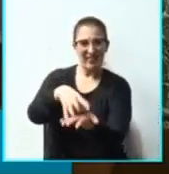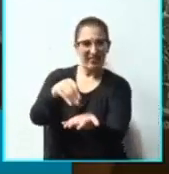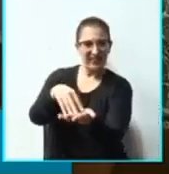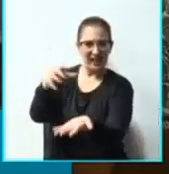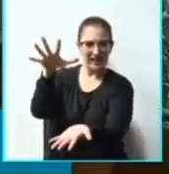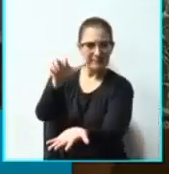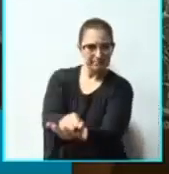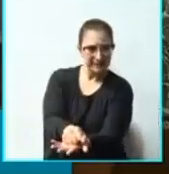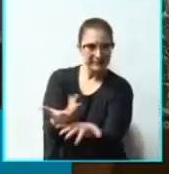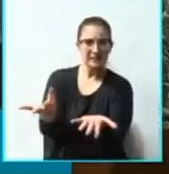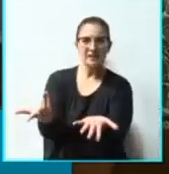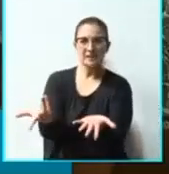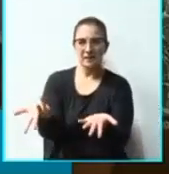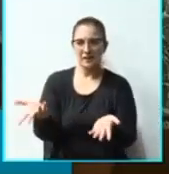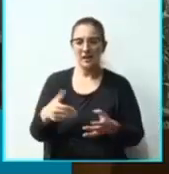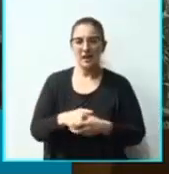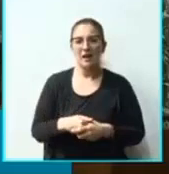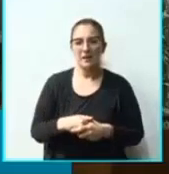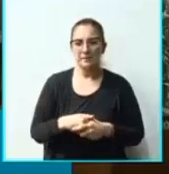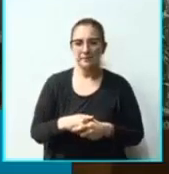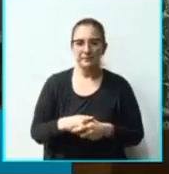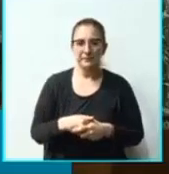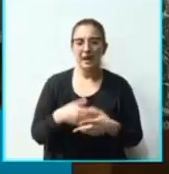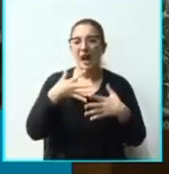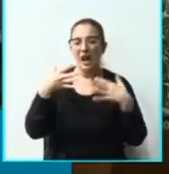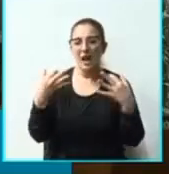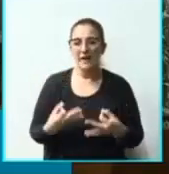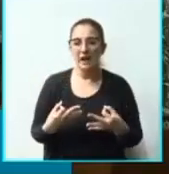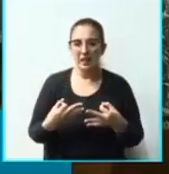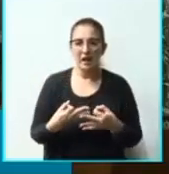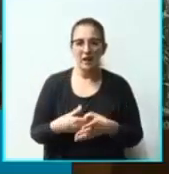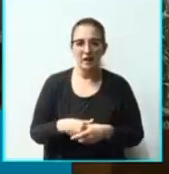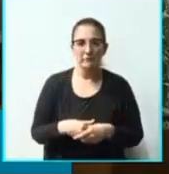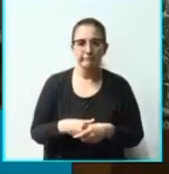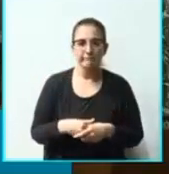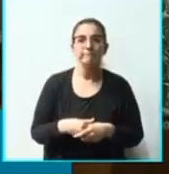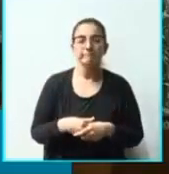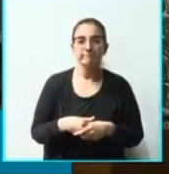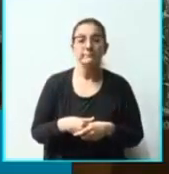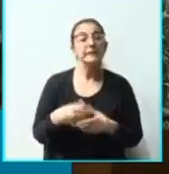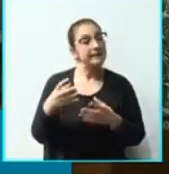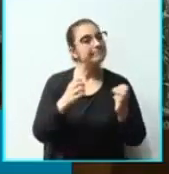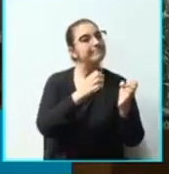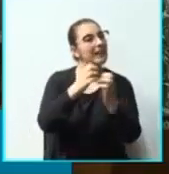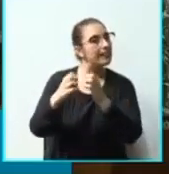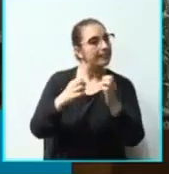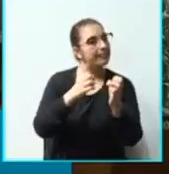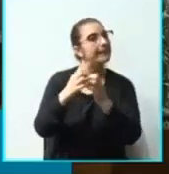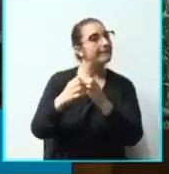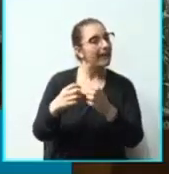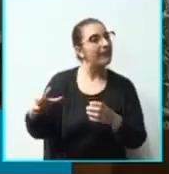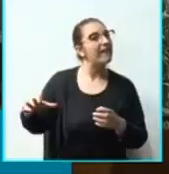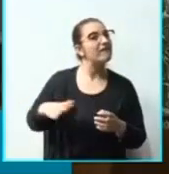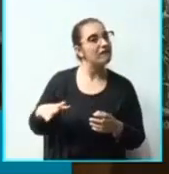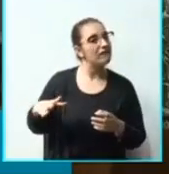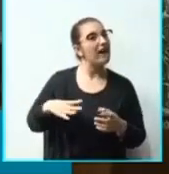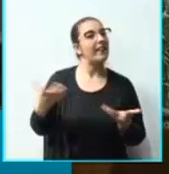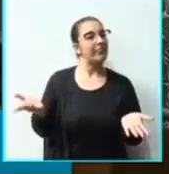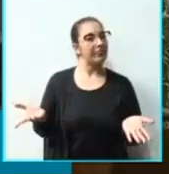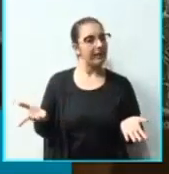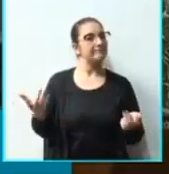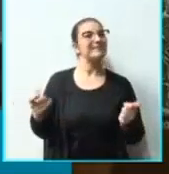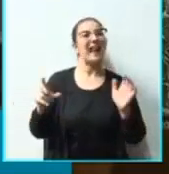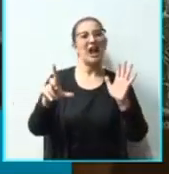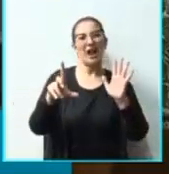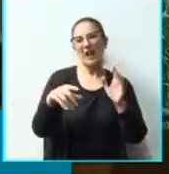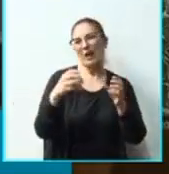dictadura militar. La verdad es que nos debemos ese debate, no podemos seguir discutiendo leyes aisladas,